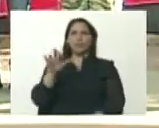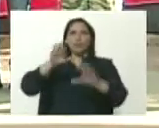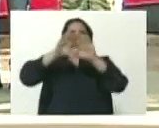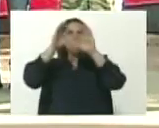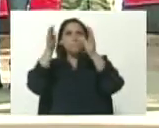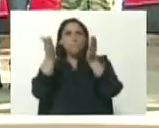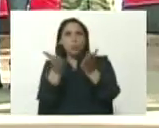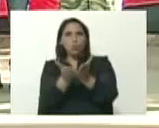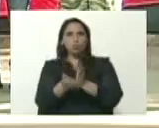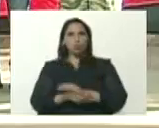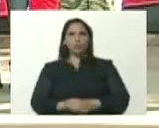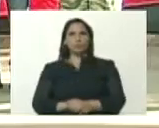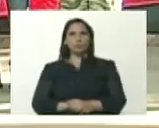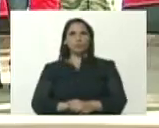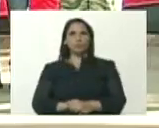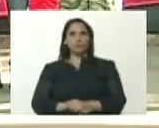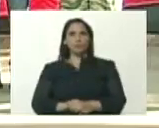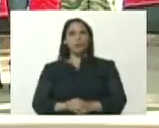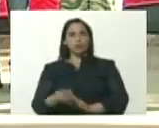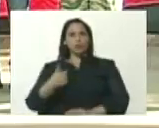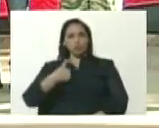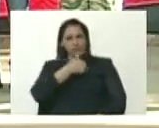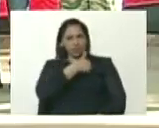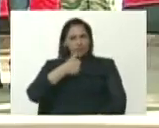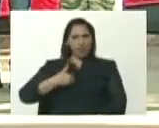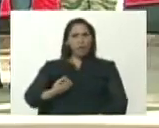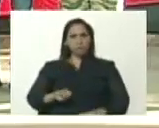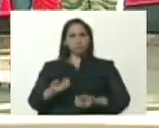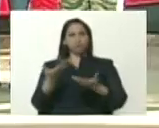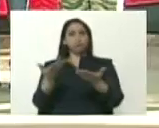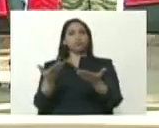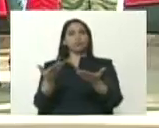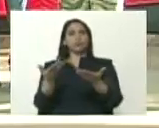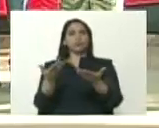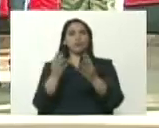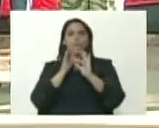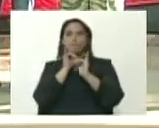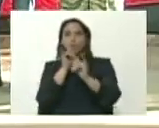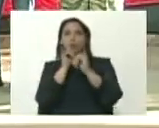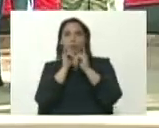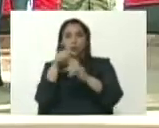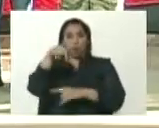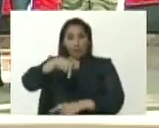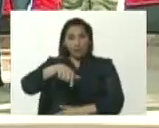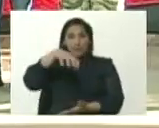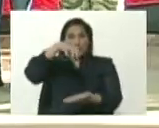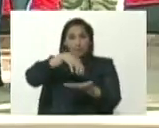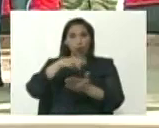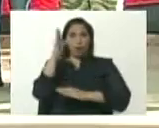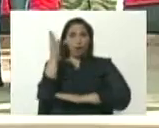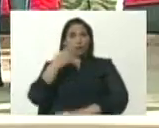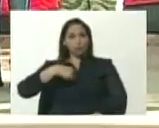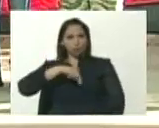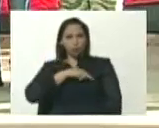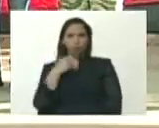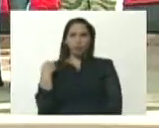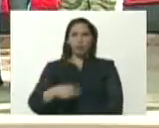mundo. Así que, mi comandante, le quiero dar un parte. Nosotros en el estado Lara tenemos